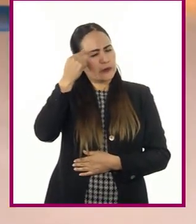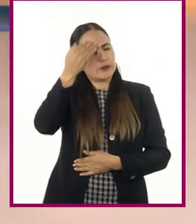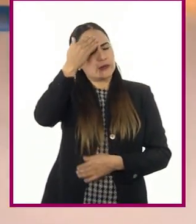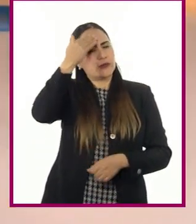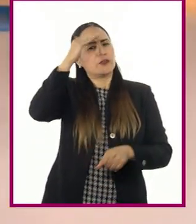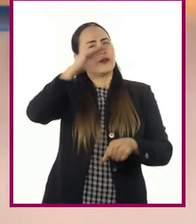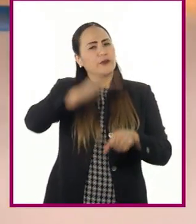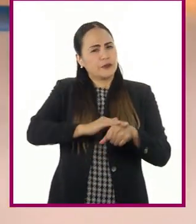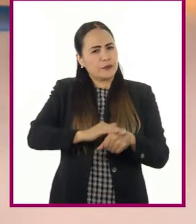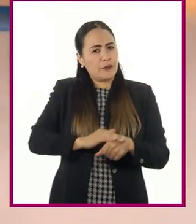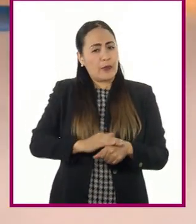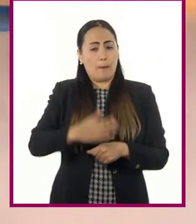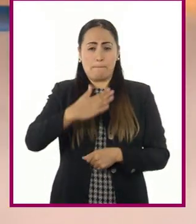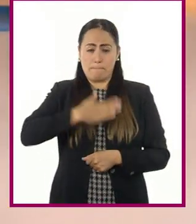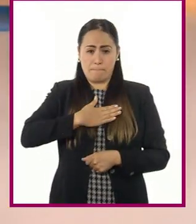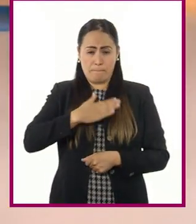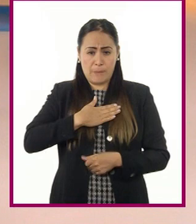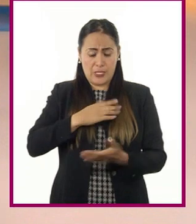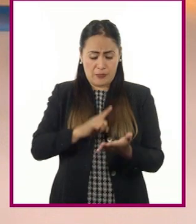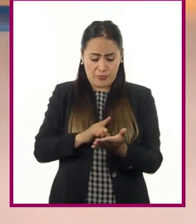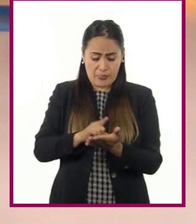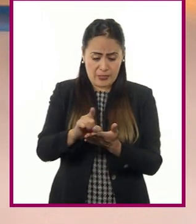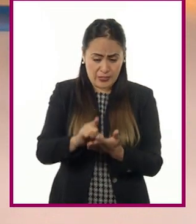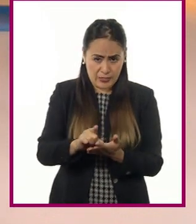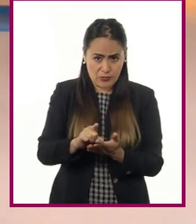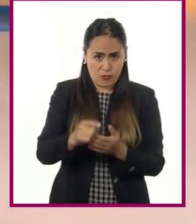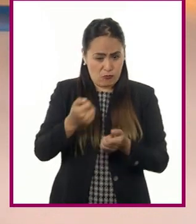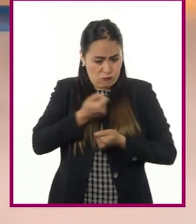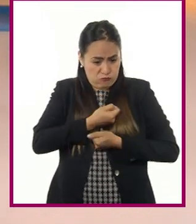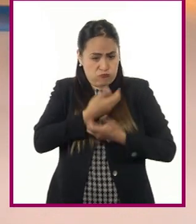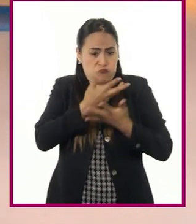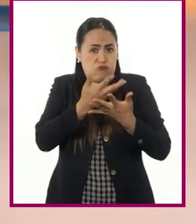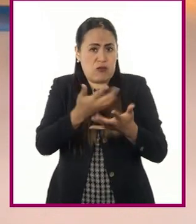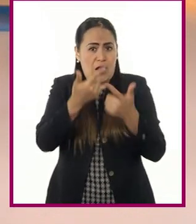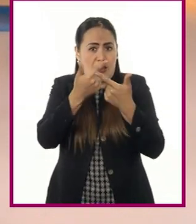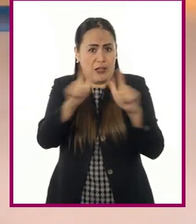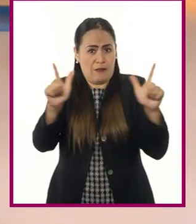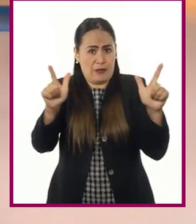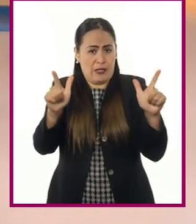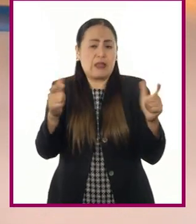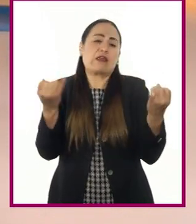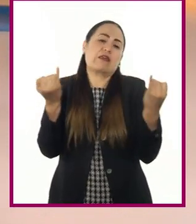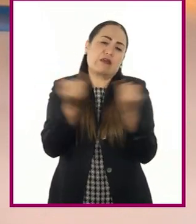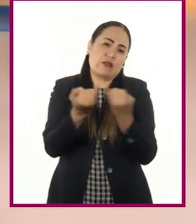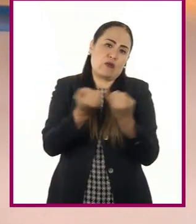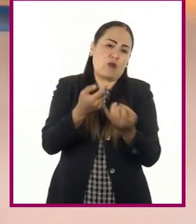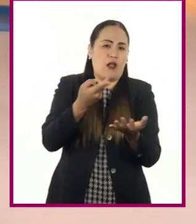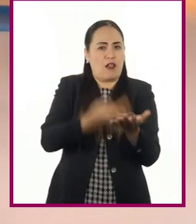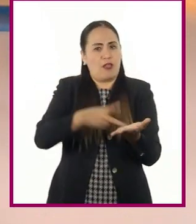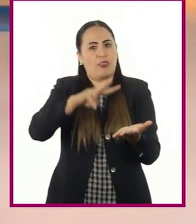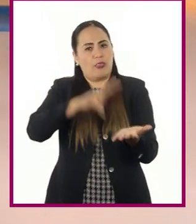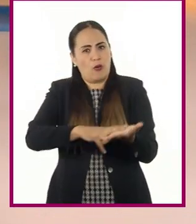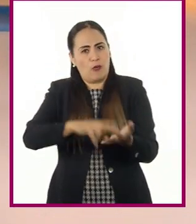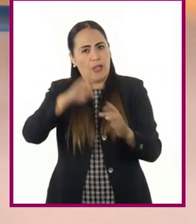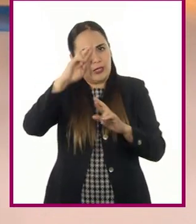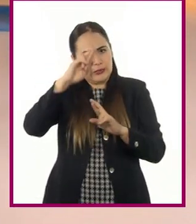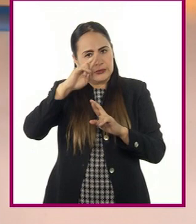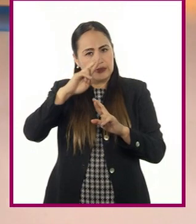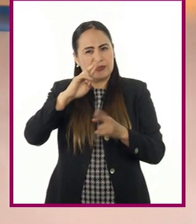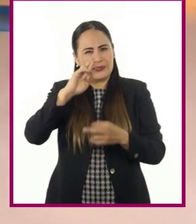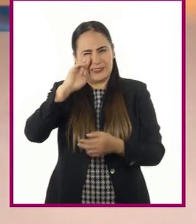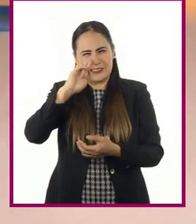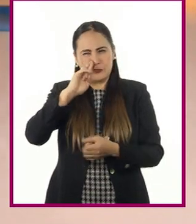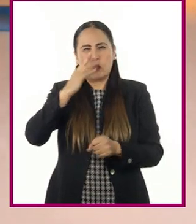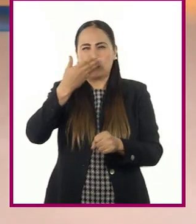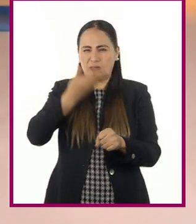que nuestro derecho a la libertad debe estar siempre vinculado a la responsabilidad de asumir las consecuencias